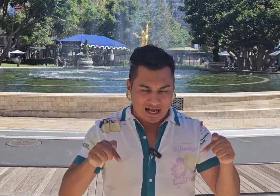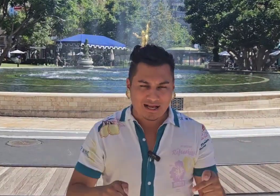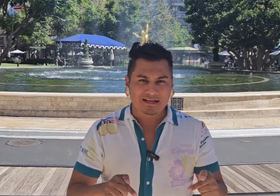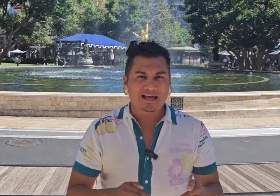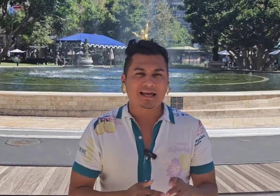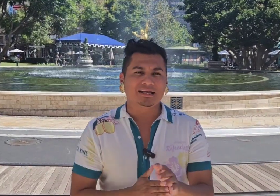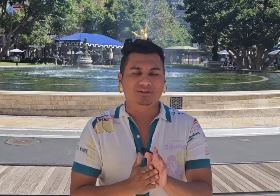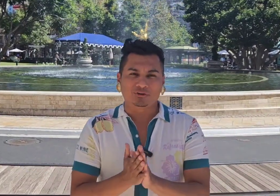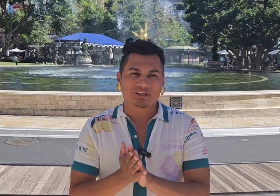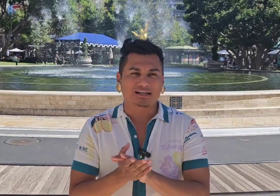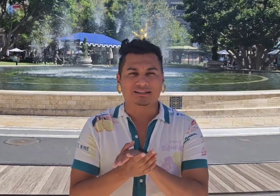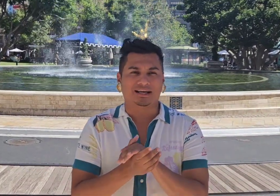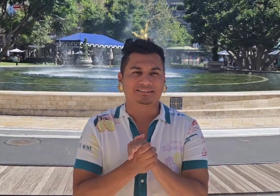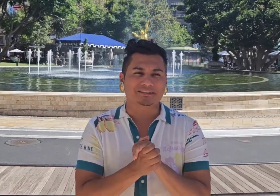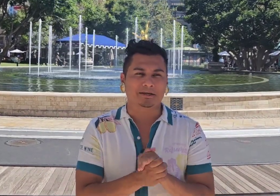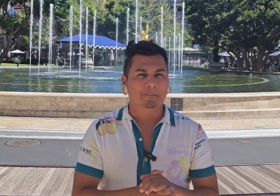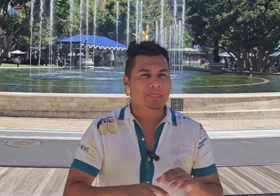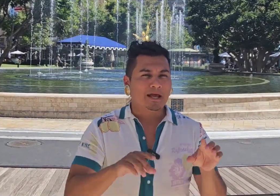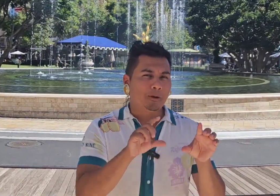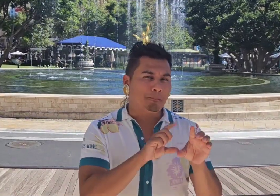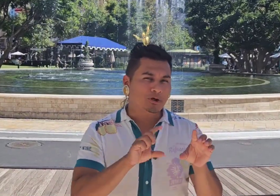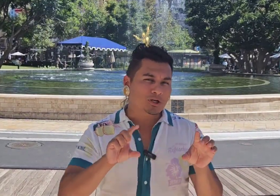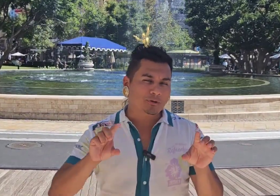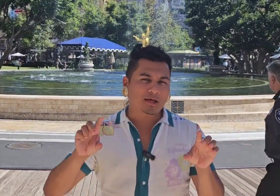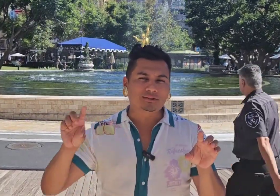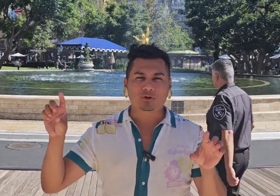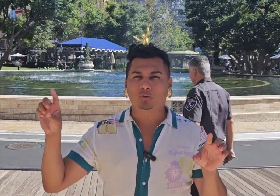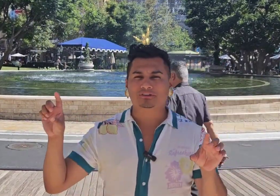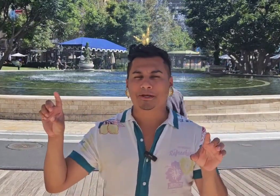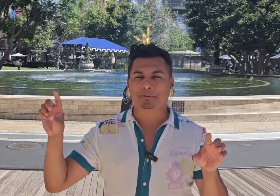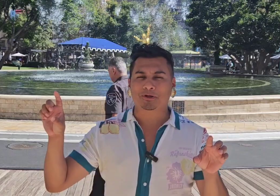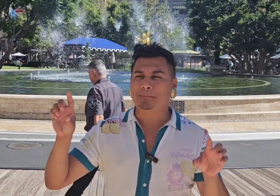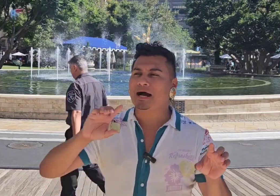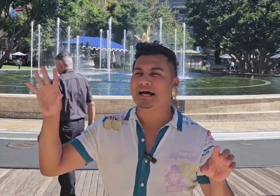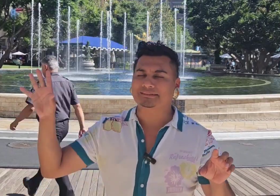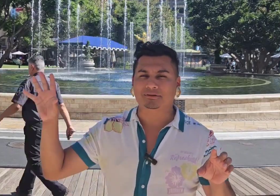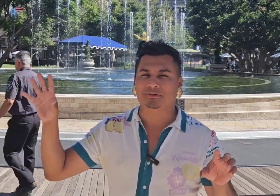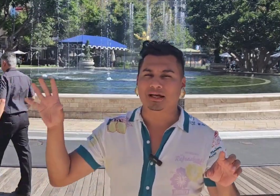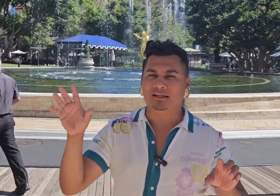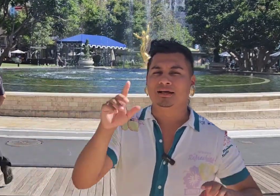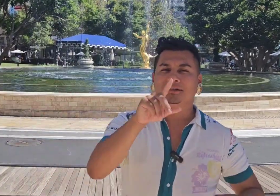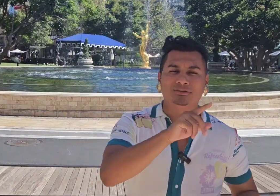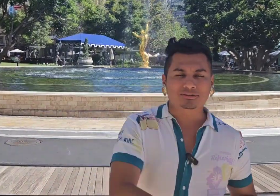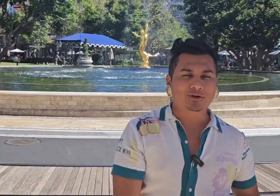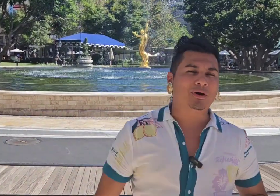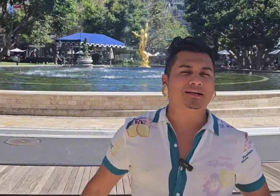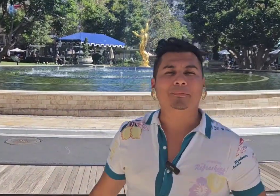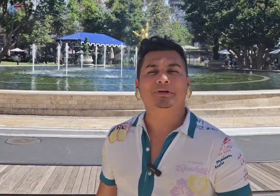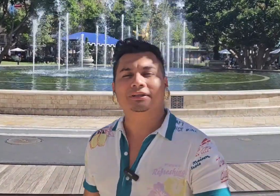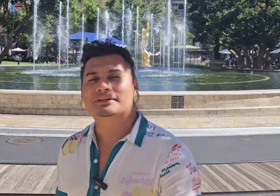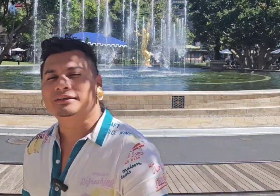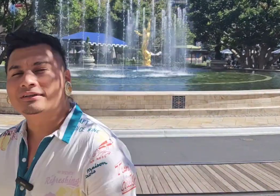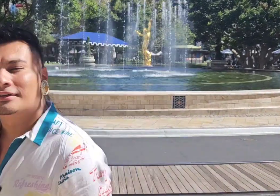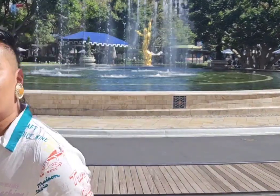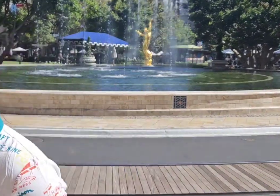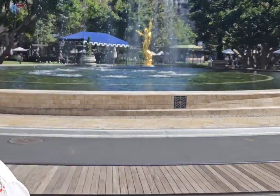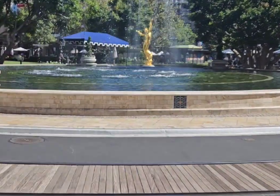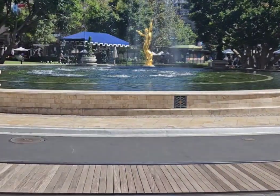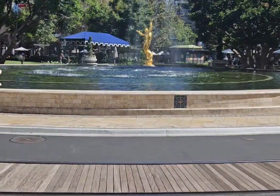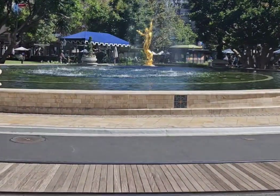vemos acá en Los Ángeles. Así que espero que vean todo este programa hasta el final. No se lo vayan a perder.